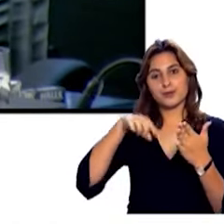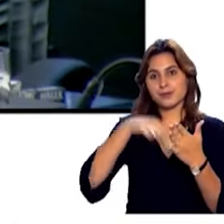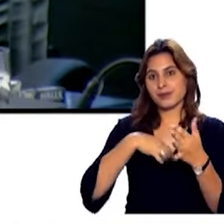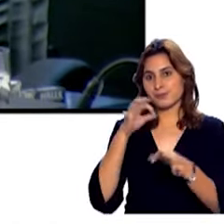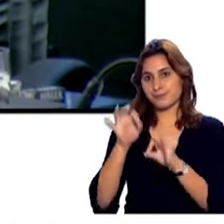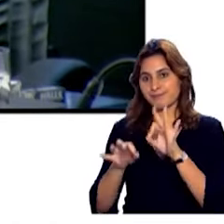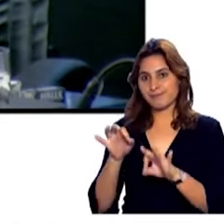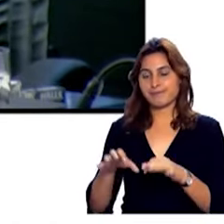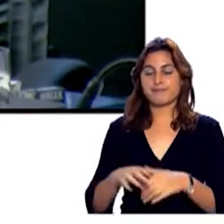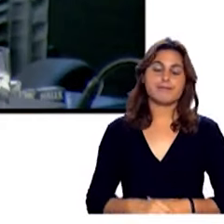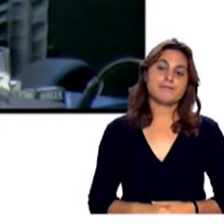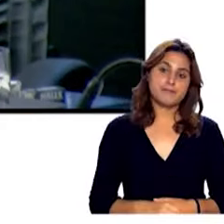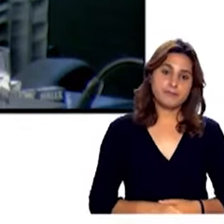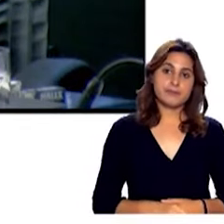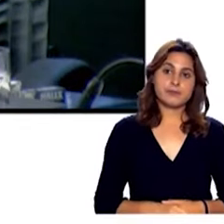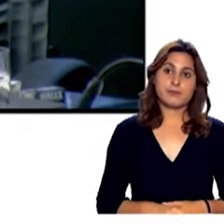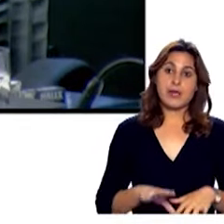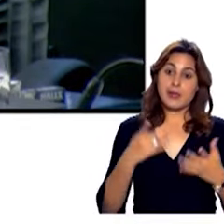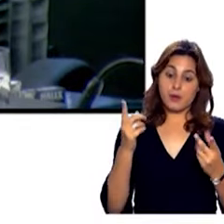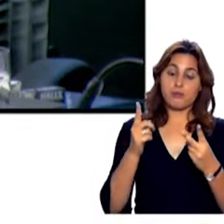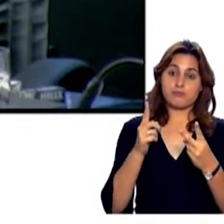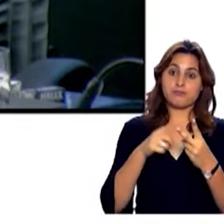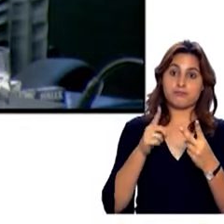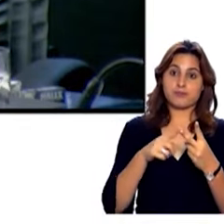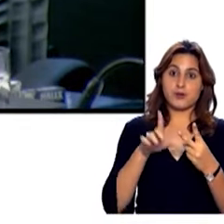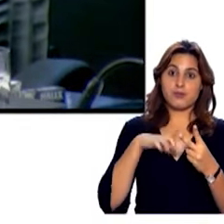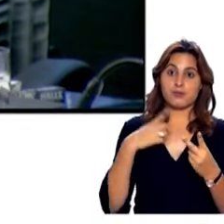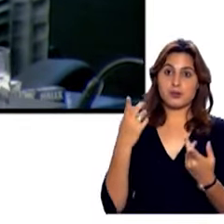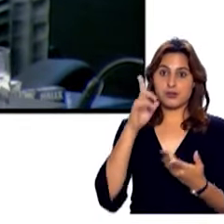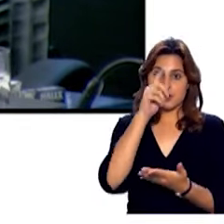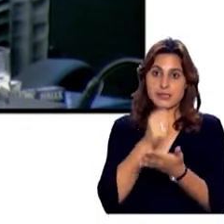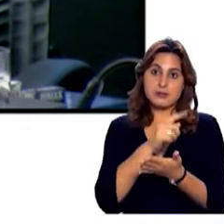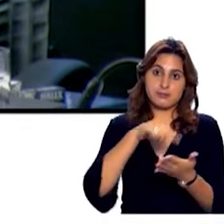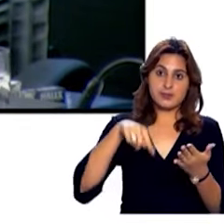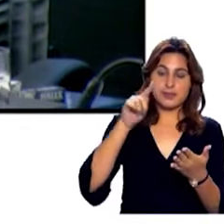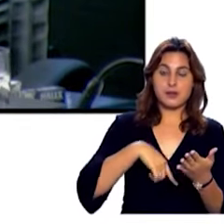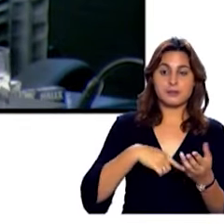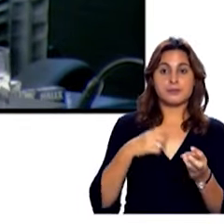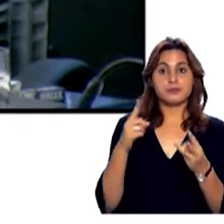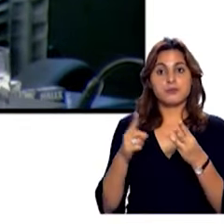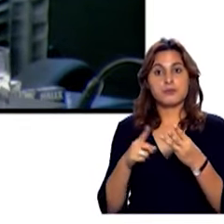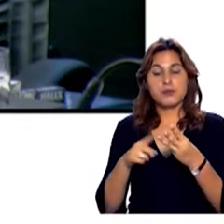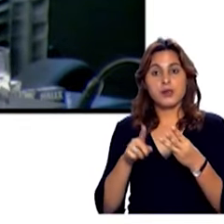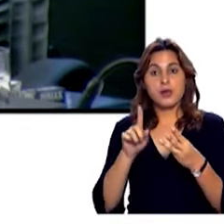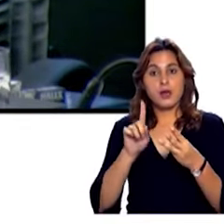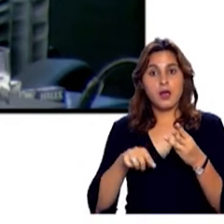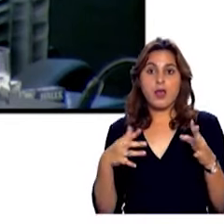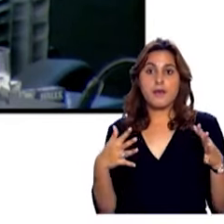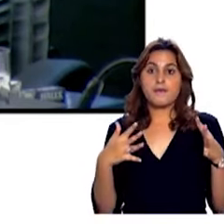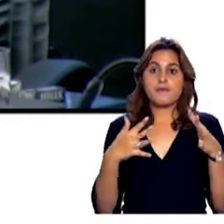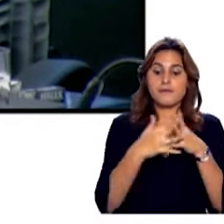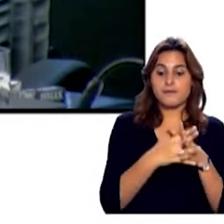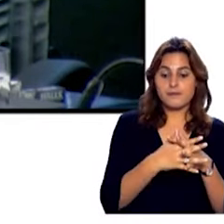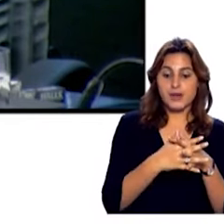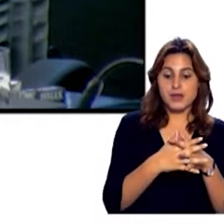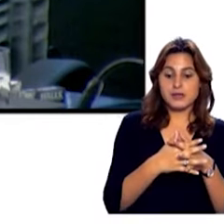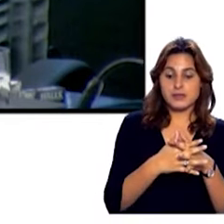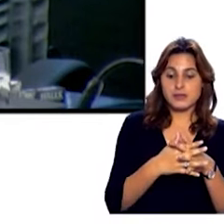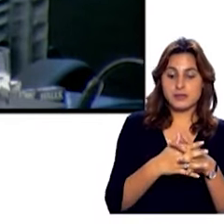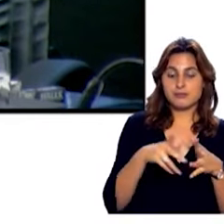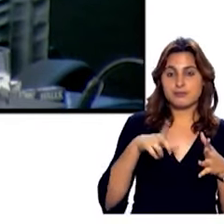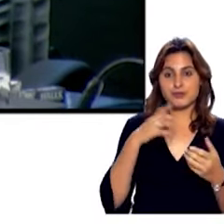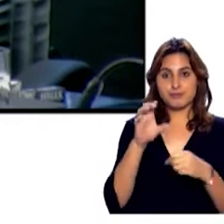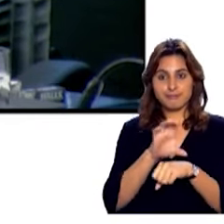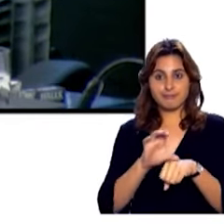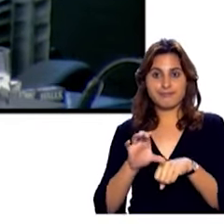de Y el Tercer motivo de casación sería la infracción de preceptos constitucionales en el caso espaol los preceptos